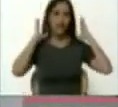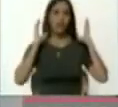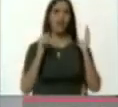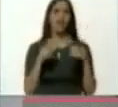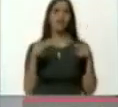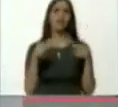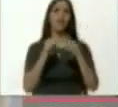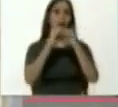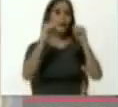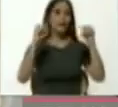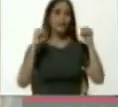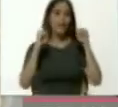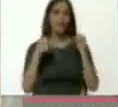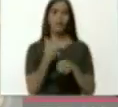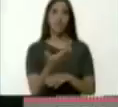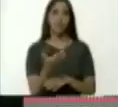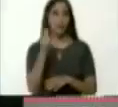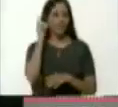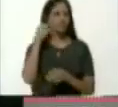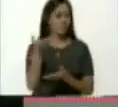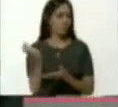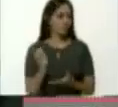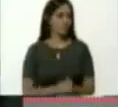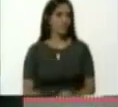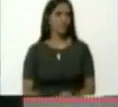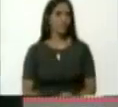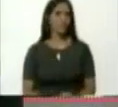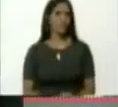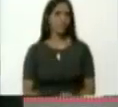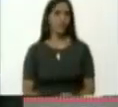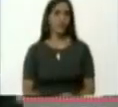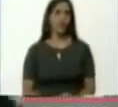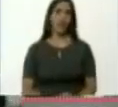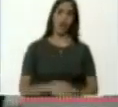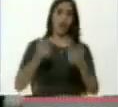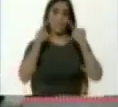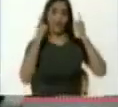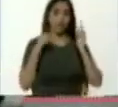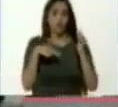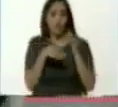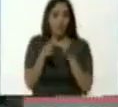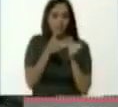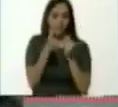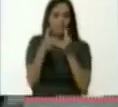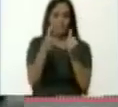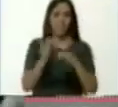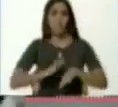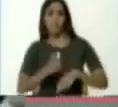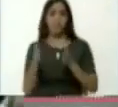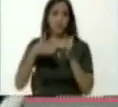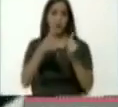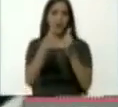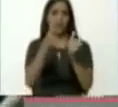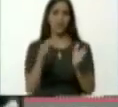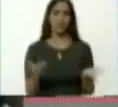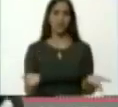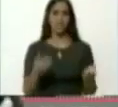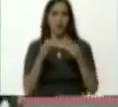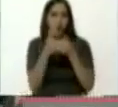una rueda de prensa que dio. Vamos a escucharlo. Ahora imagínate tú, me voy a ir por una trocha. ¿Y por qué trocha me voy a salir yo contigo,